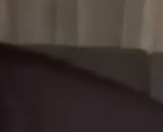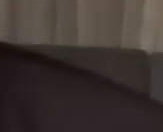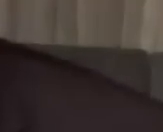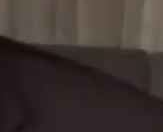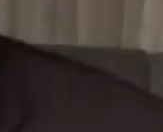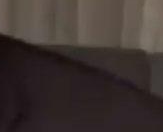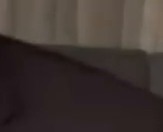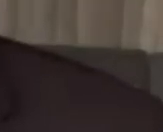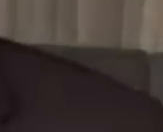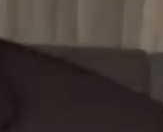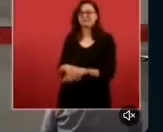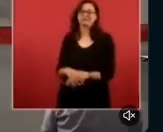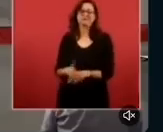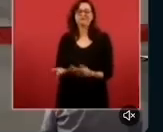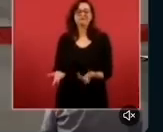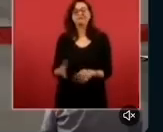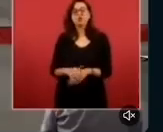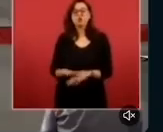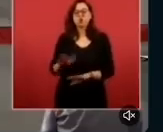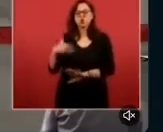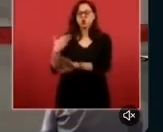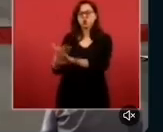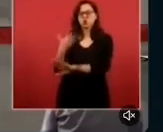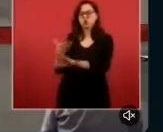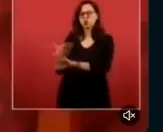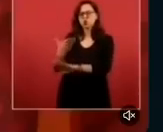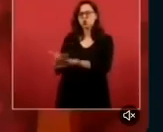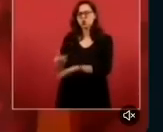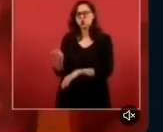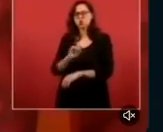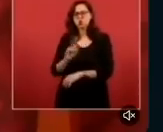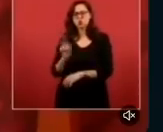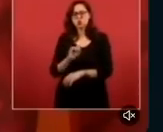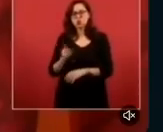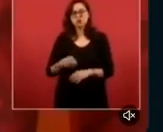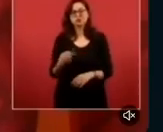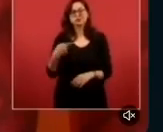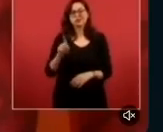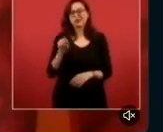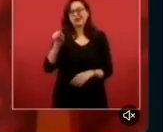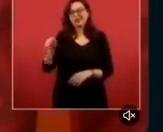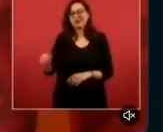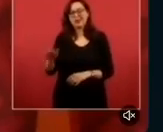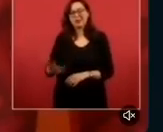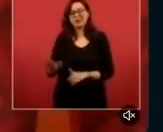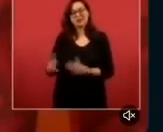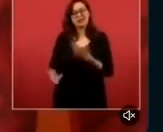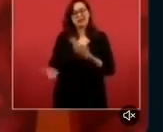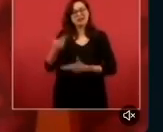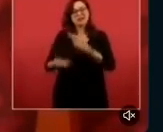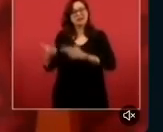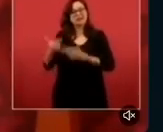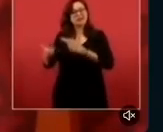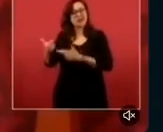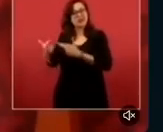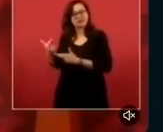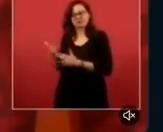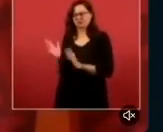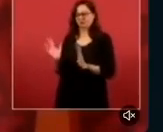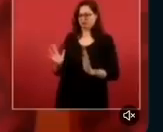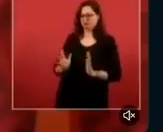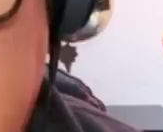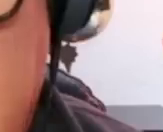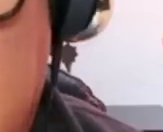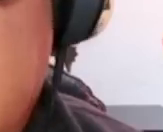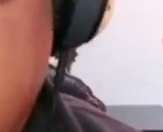opiniones también, querido Jaime Hernández. Pues, a ver, ¿qué quieres que te diga? Mira, yo